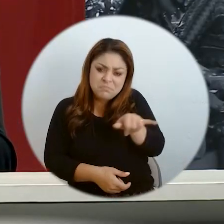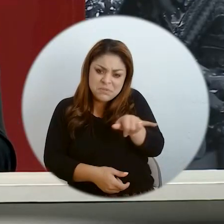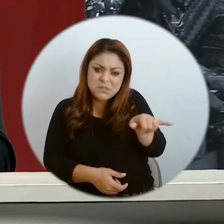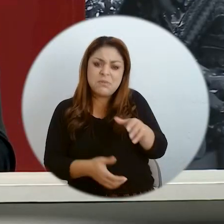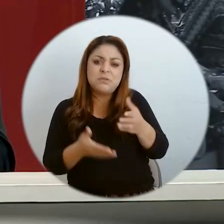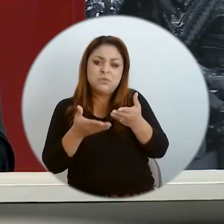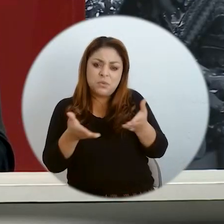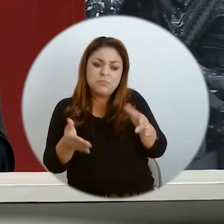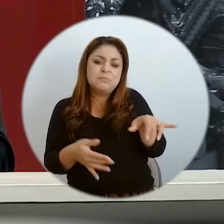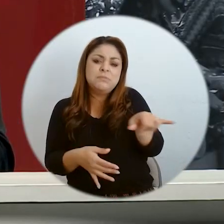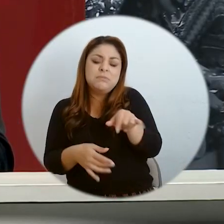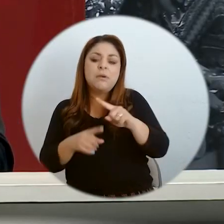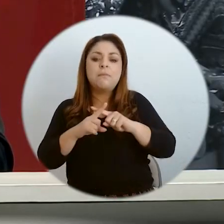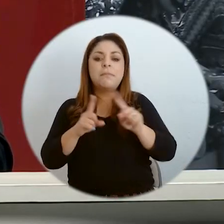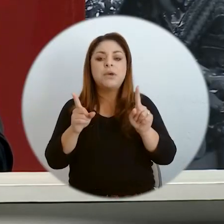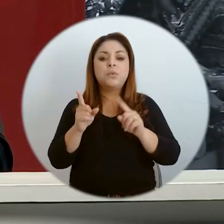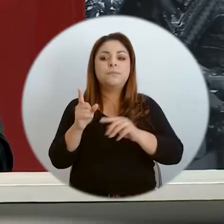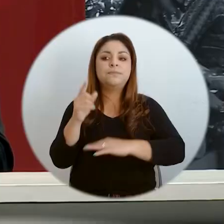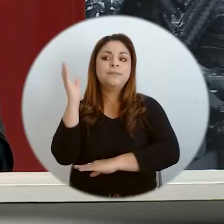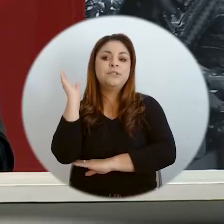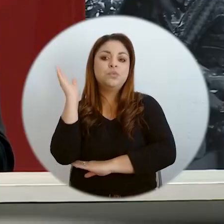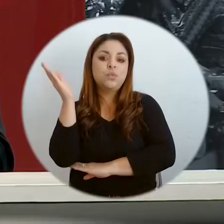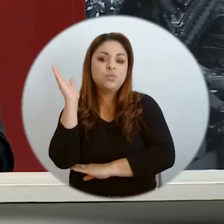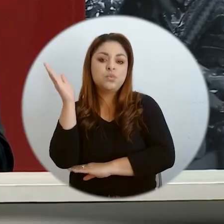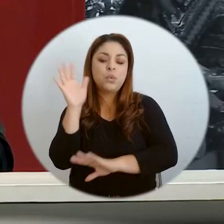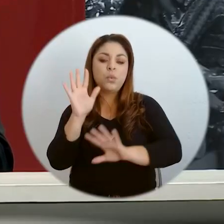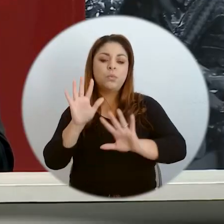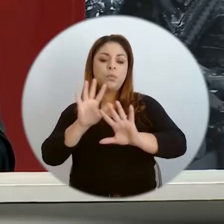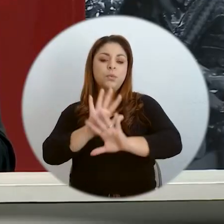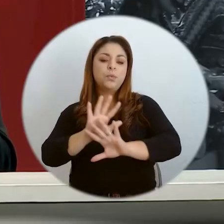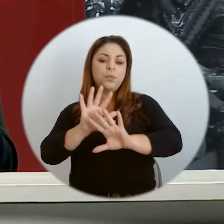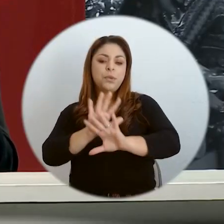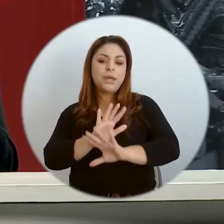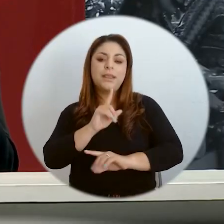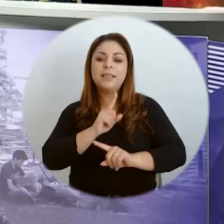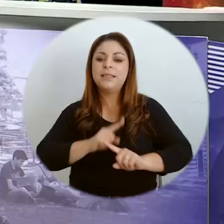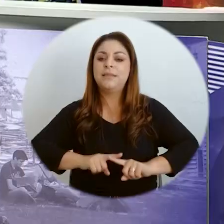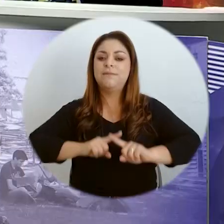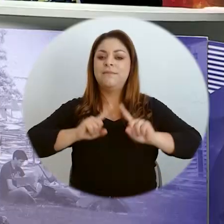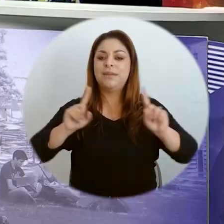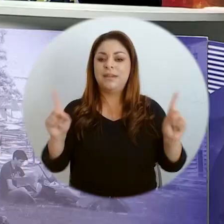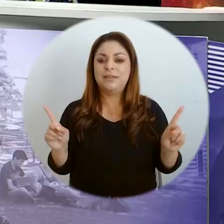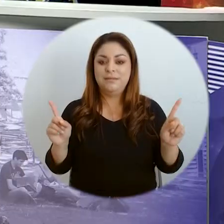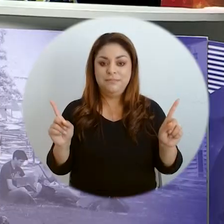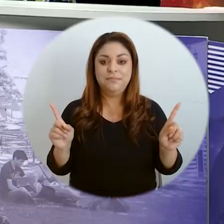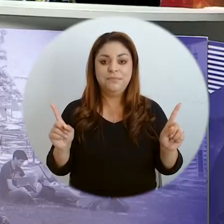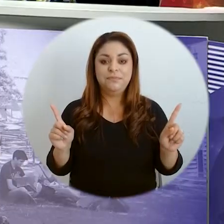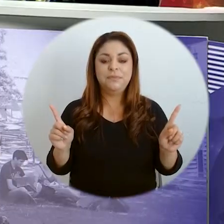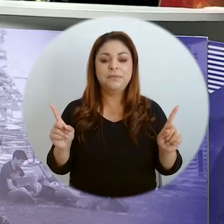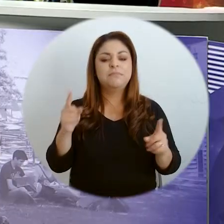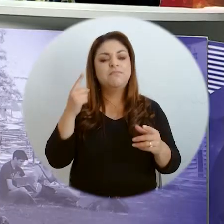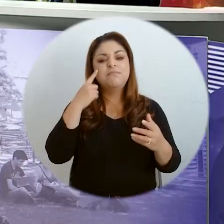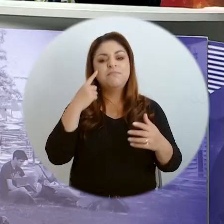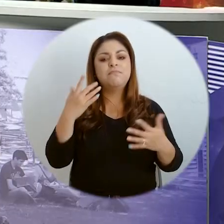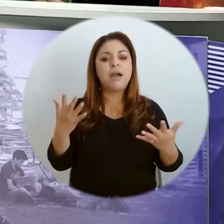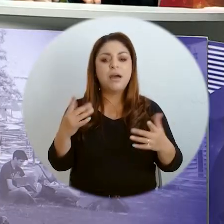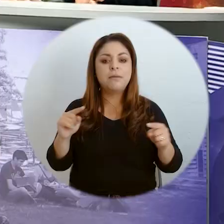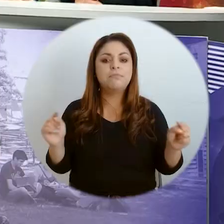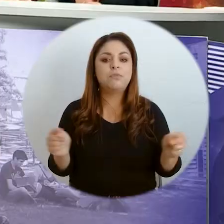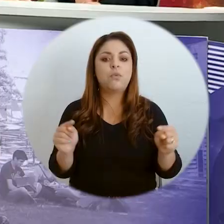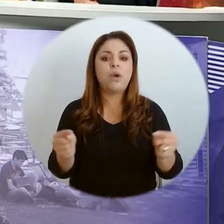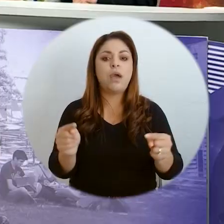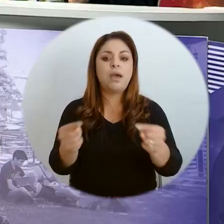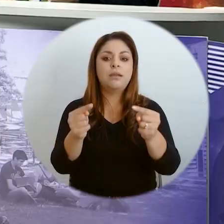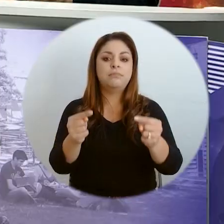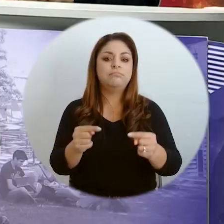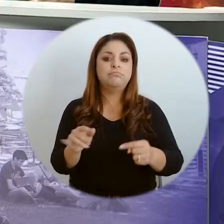quizás, pero con un discurso distinto, ¿verdad? O con llamarles distinto para provocar las mismas